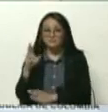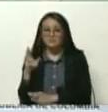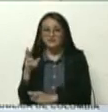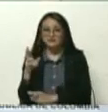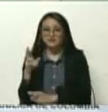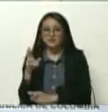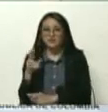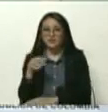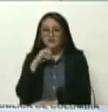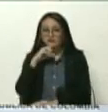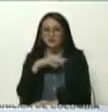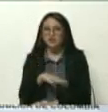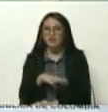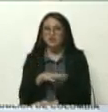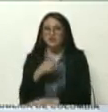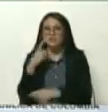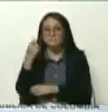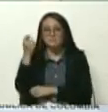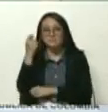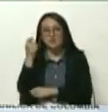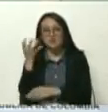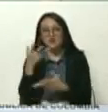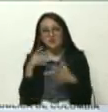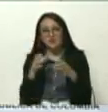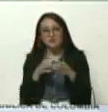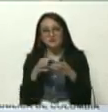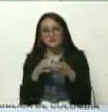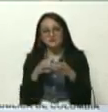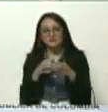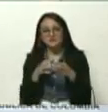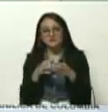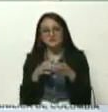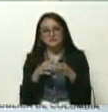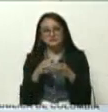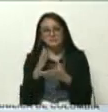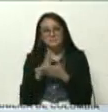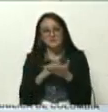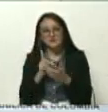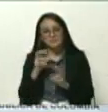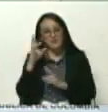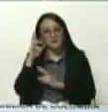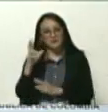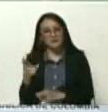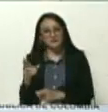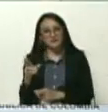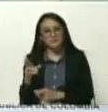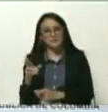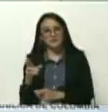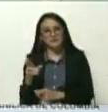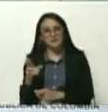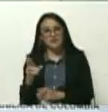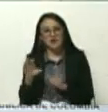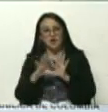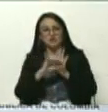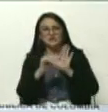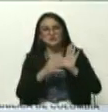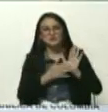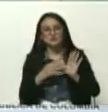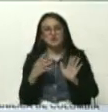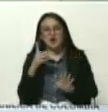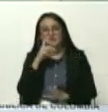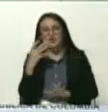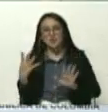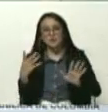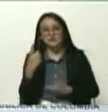a una historia, a una memoria de una organización, y parte también del respeto a la Constitución del 91